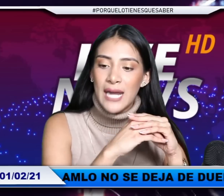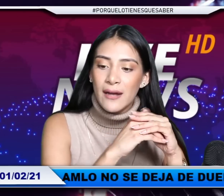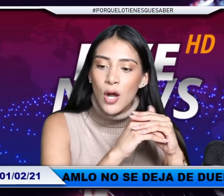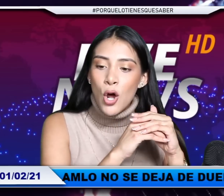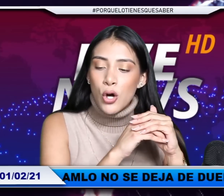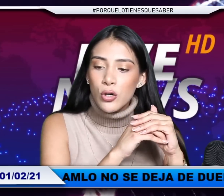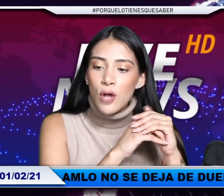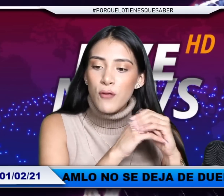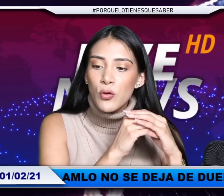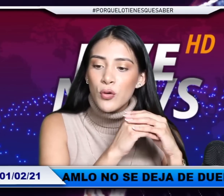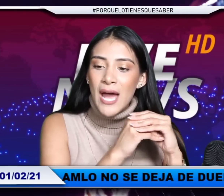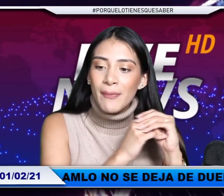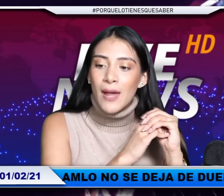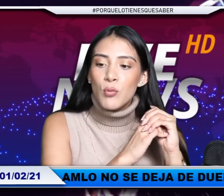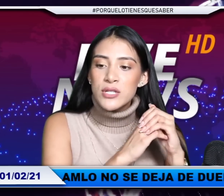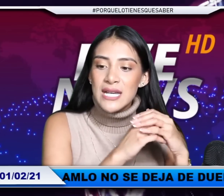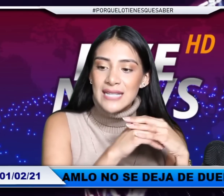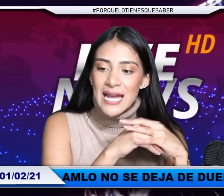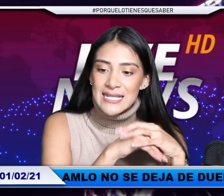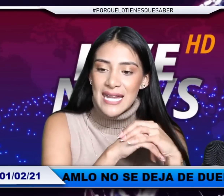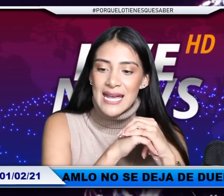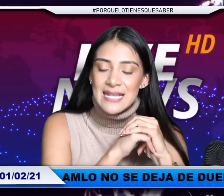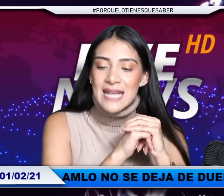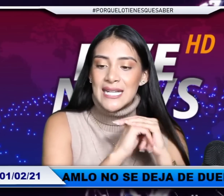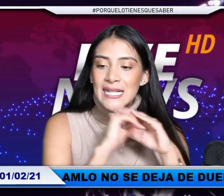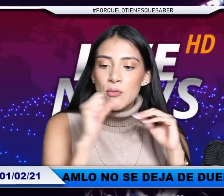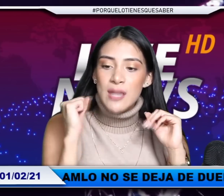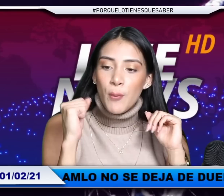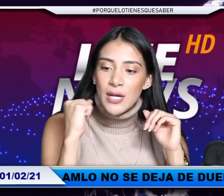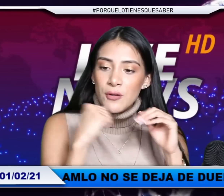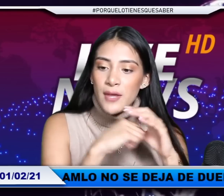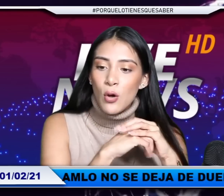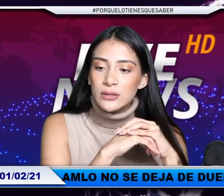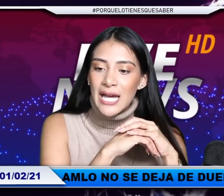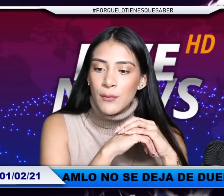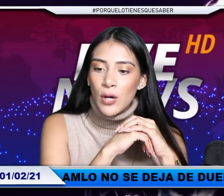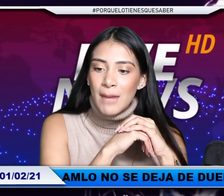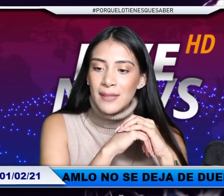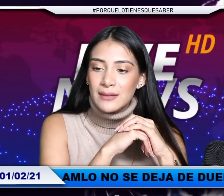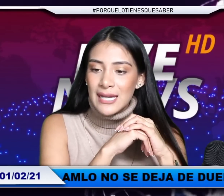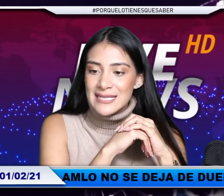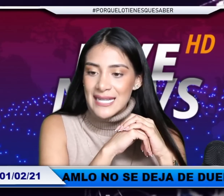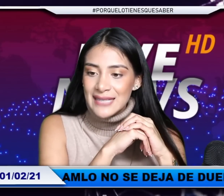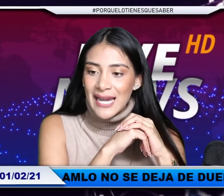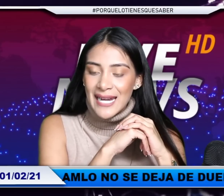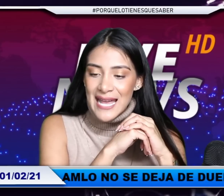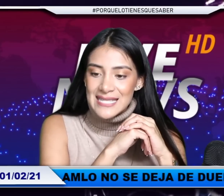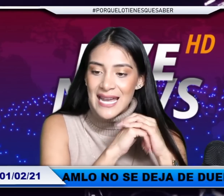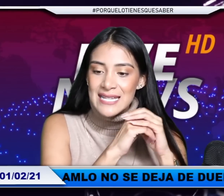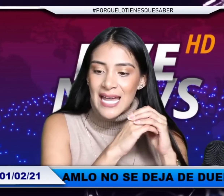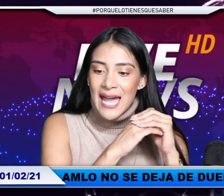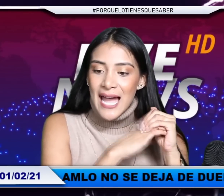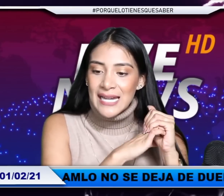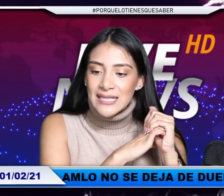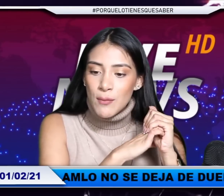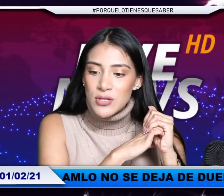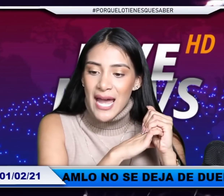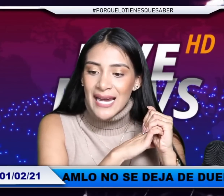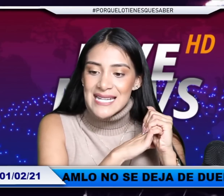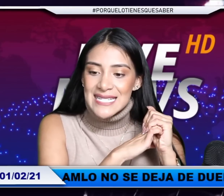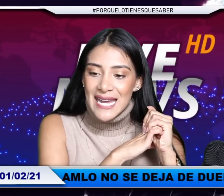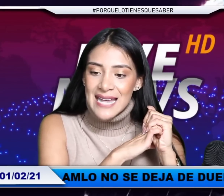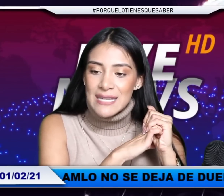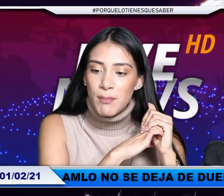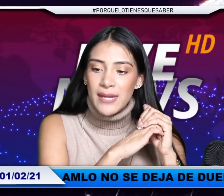no crean. Rodolfo Durán, muchas gracias, seguimos apoyándote. Octavio MTZ, gracias. Aquí tenemos